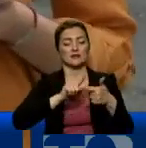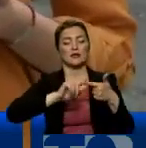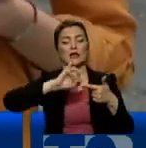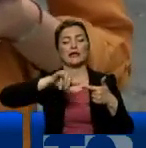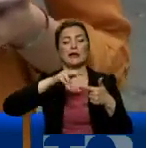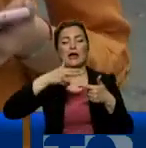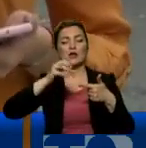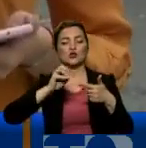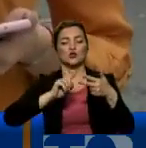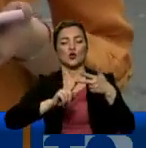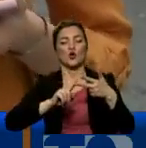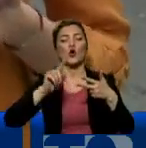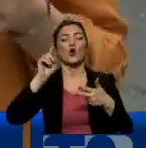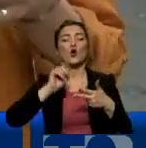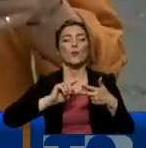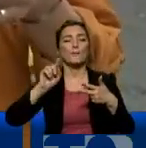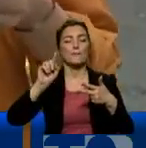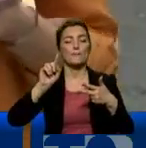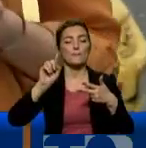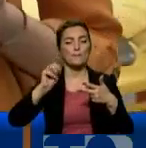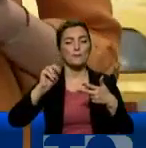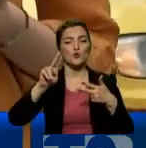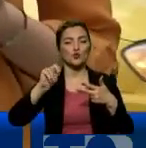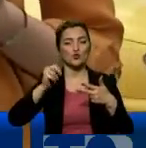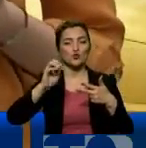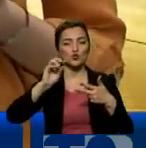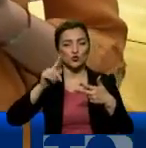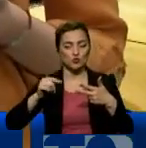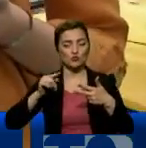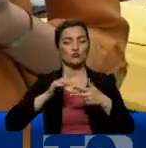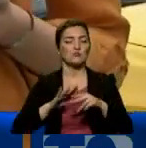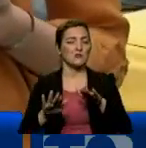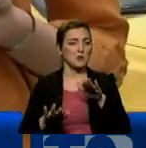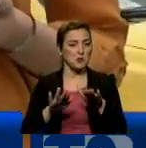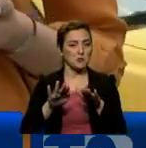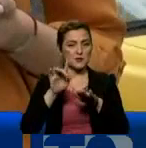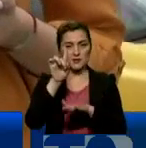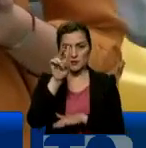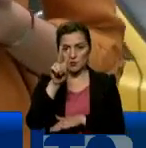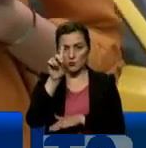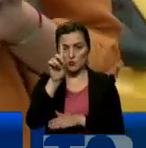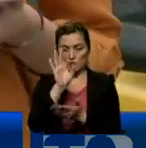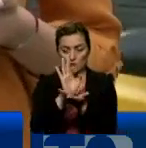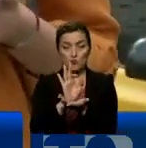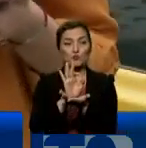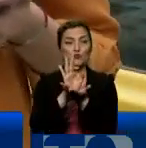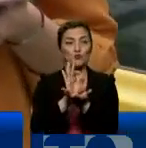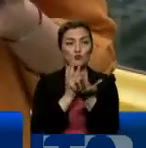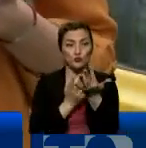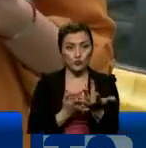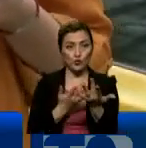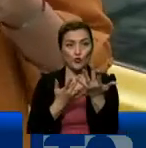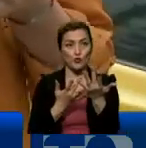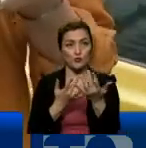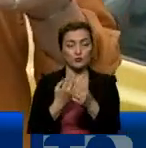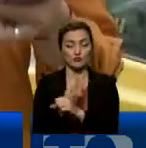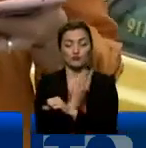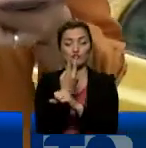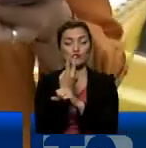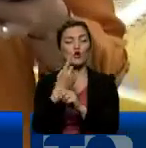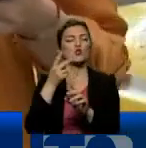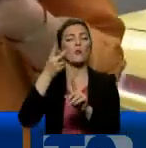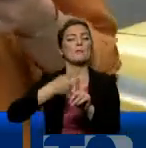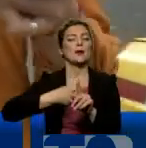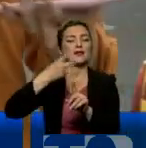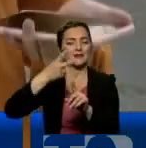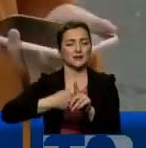y Dilma Muñoz. Recordemos además que en este caso hay aproximadamente 121 testigos, por lo que se espera que dure más de